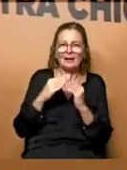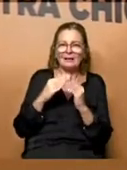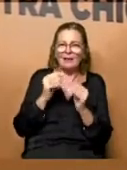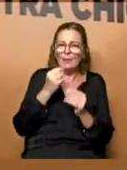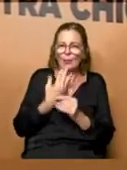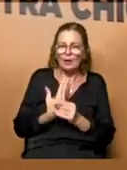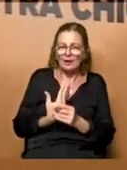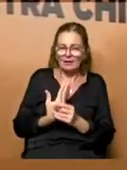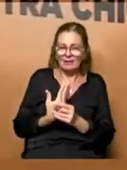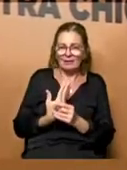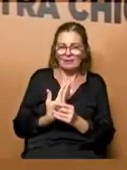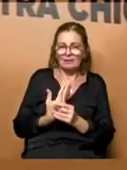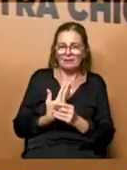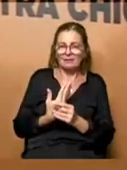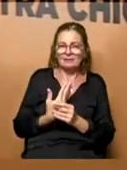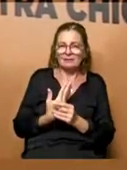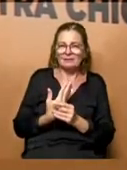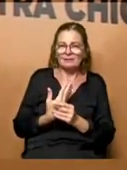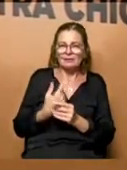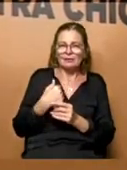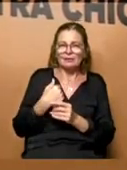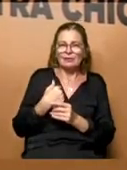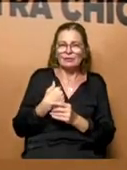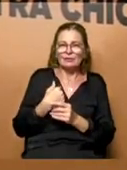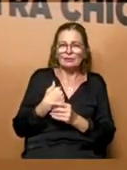digna? Yo me